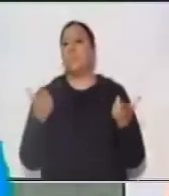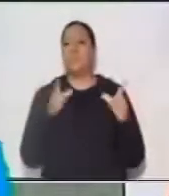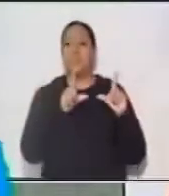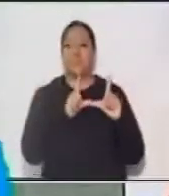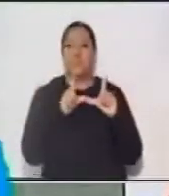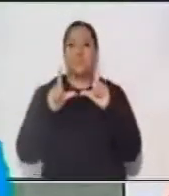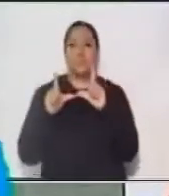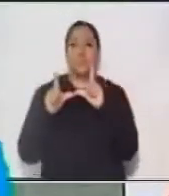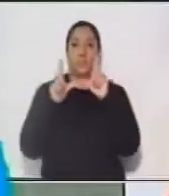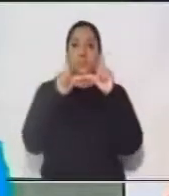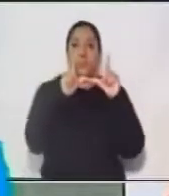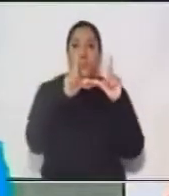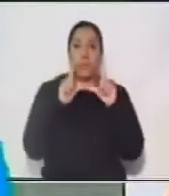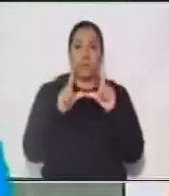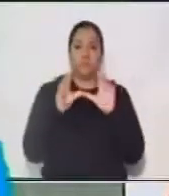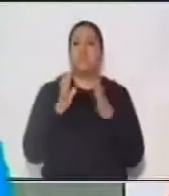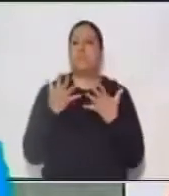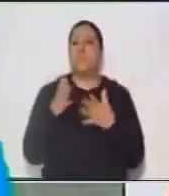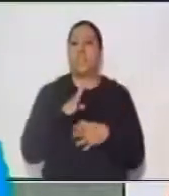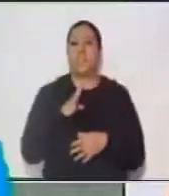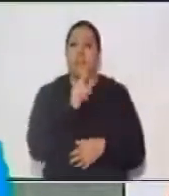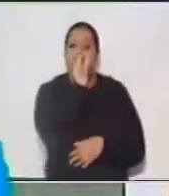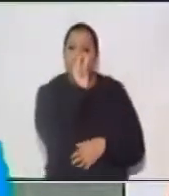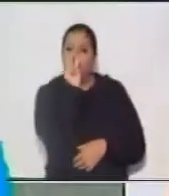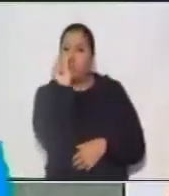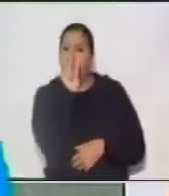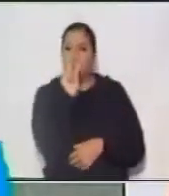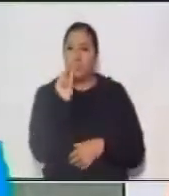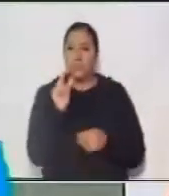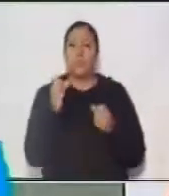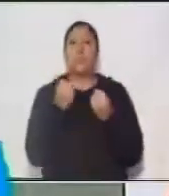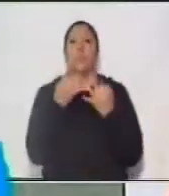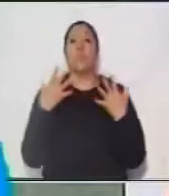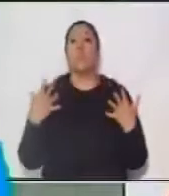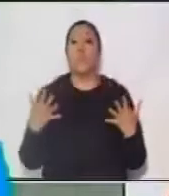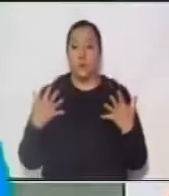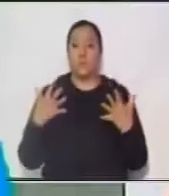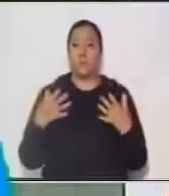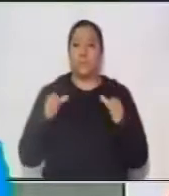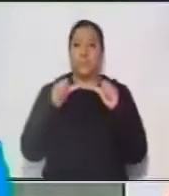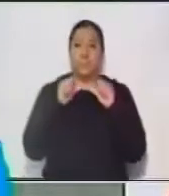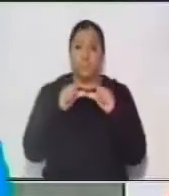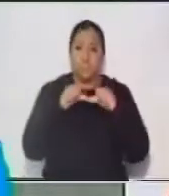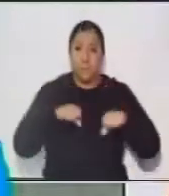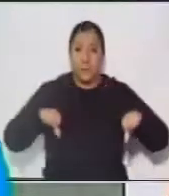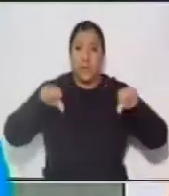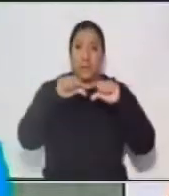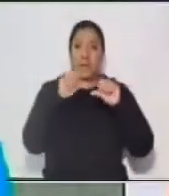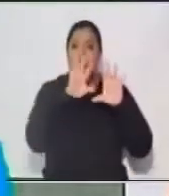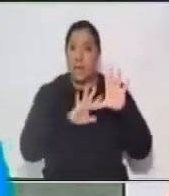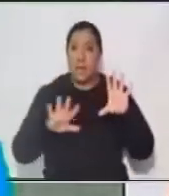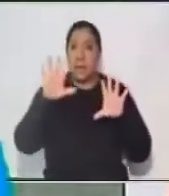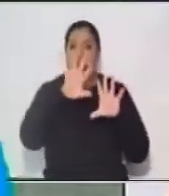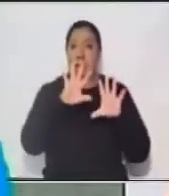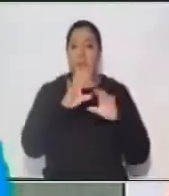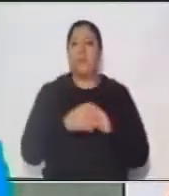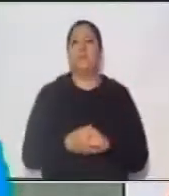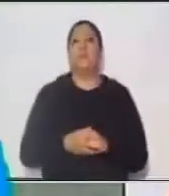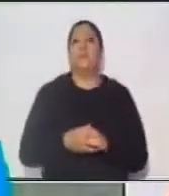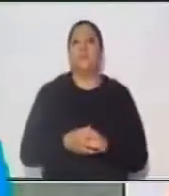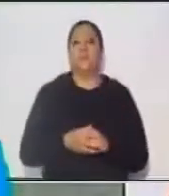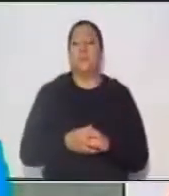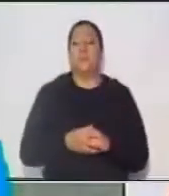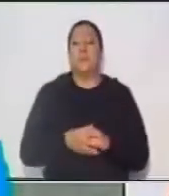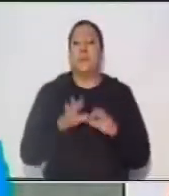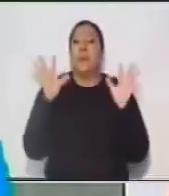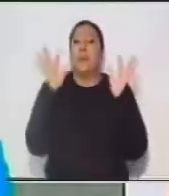cuántos cuadrados hay entre el área que cubre la figura, es decir, la superficie de la